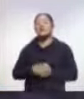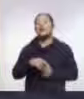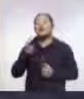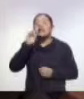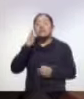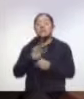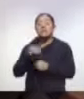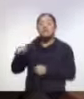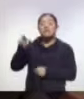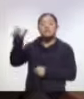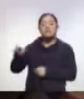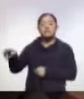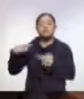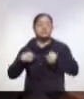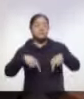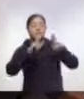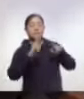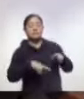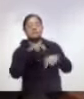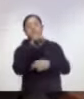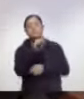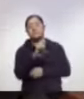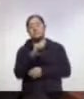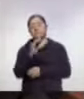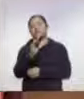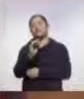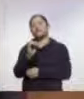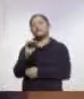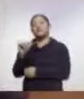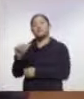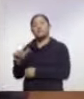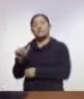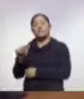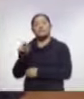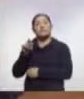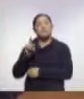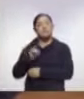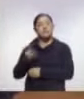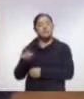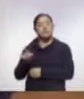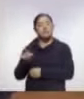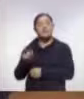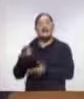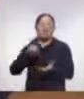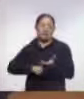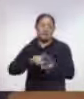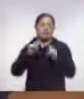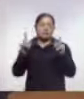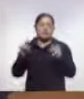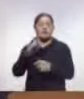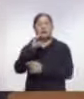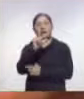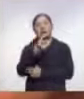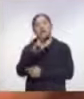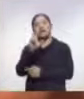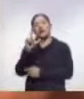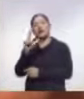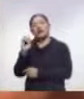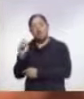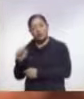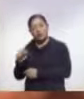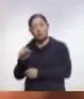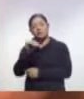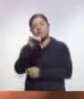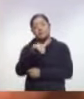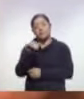del despacho de la representación de la Secretaría de Agricultura y Desarrollo Rural del Gobierno Federal en Tlaxcala, Carlos Miramontes, resaltó el